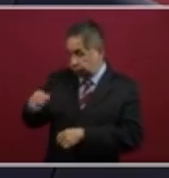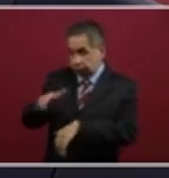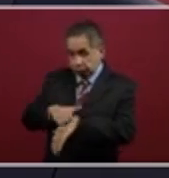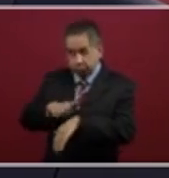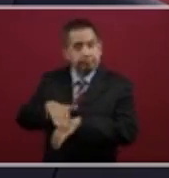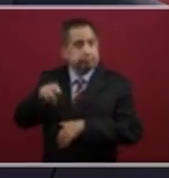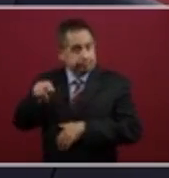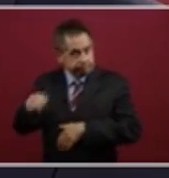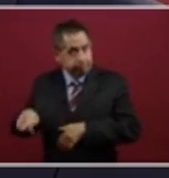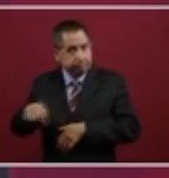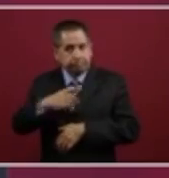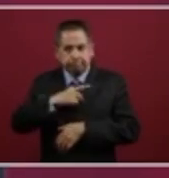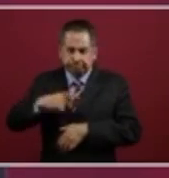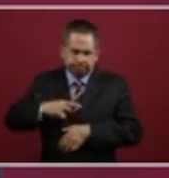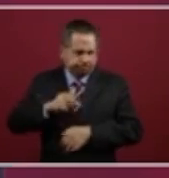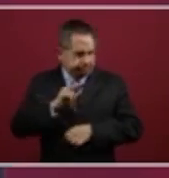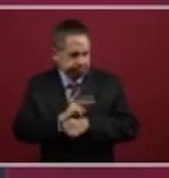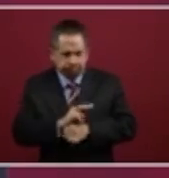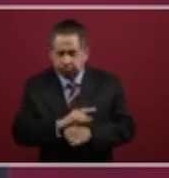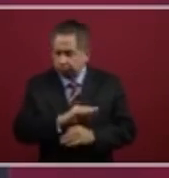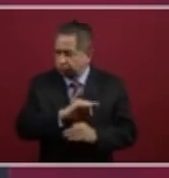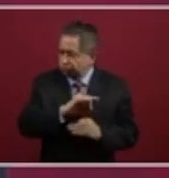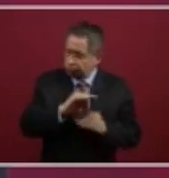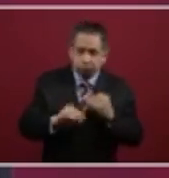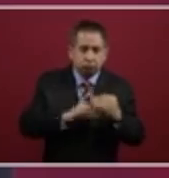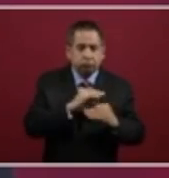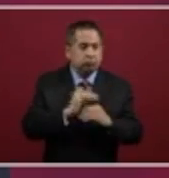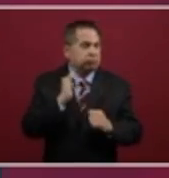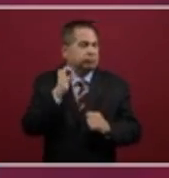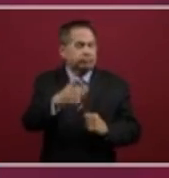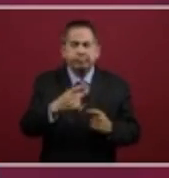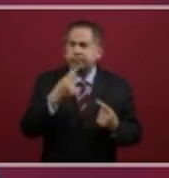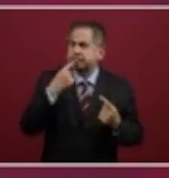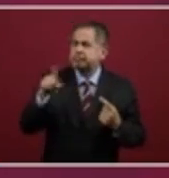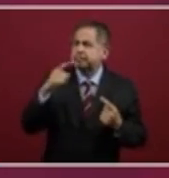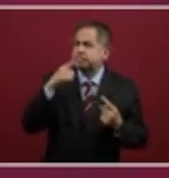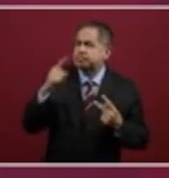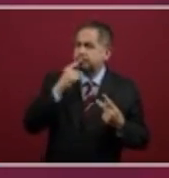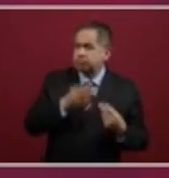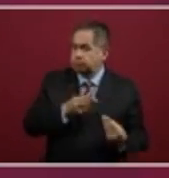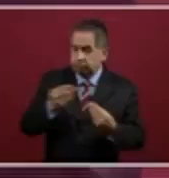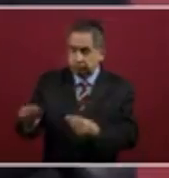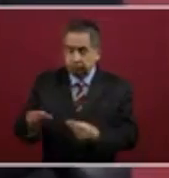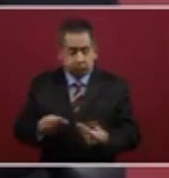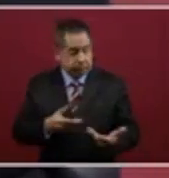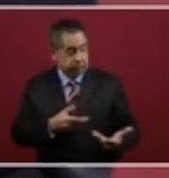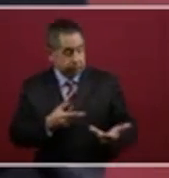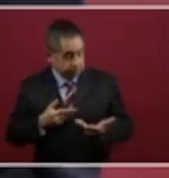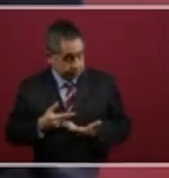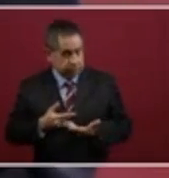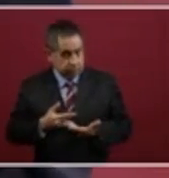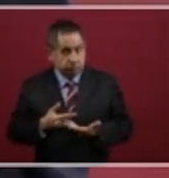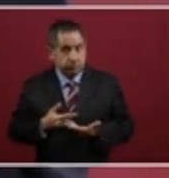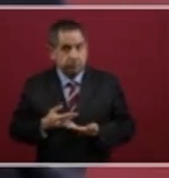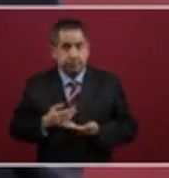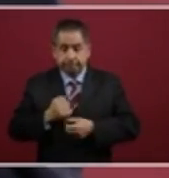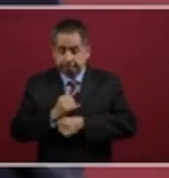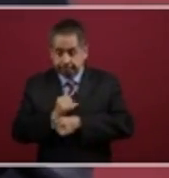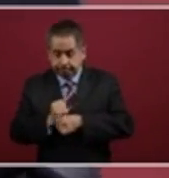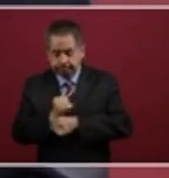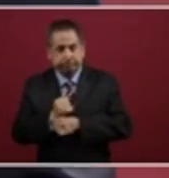que todo lo que le llegue a investigación